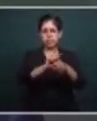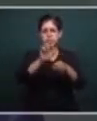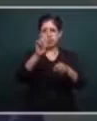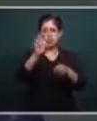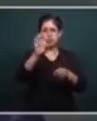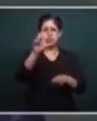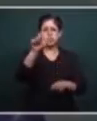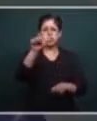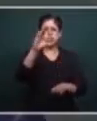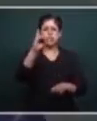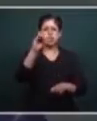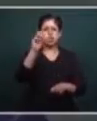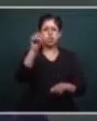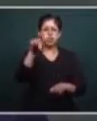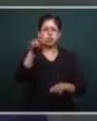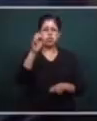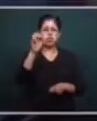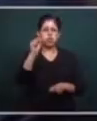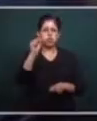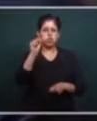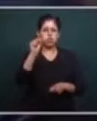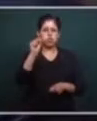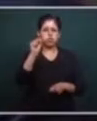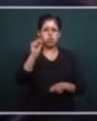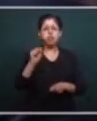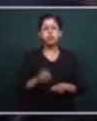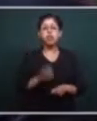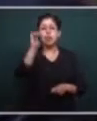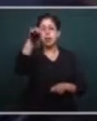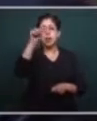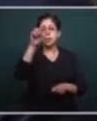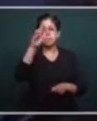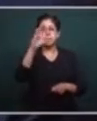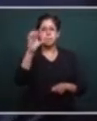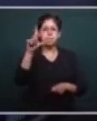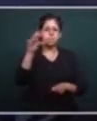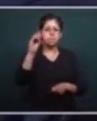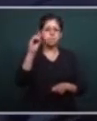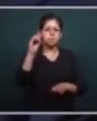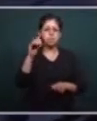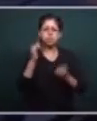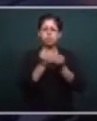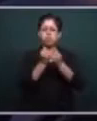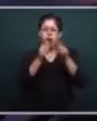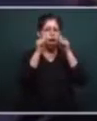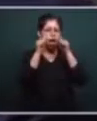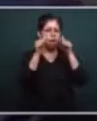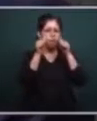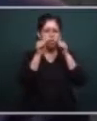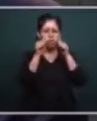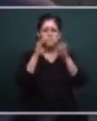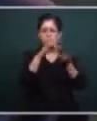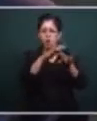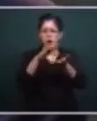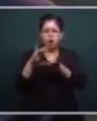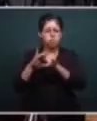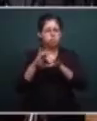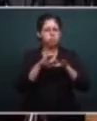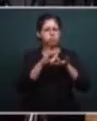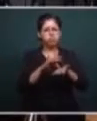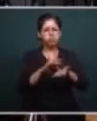Exteriores, Marcelo Ebrard, y hoy el secretario de Relaciones Exteriores, Marcelo